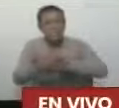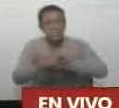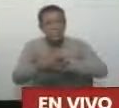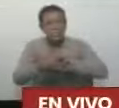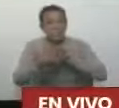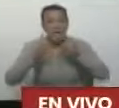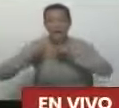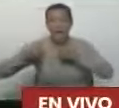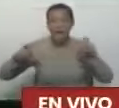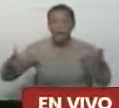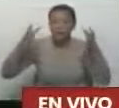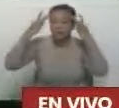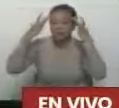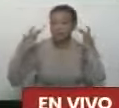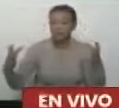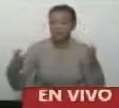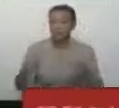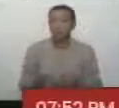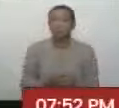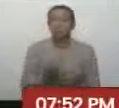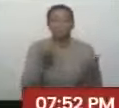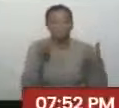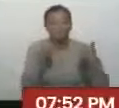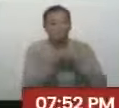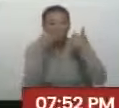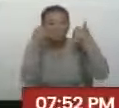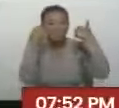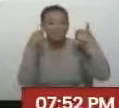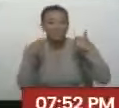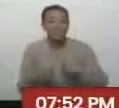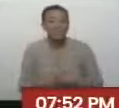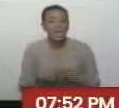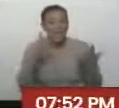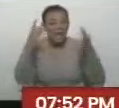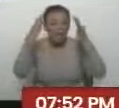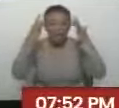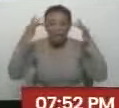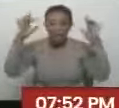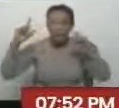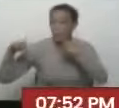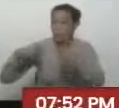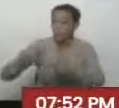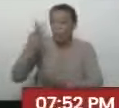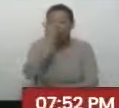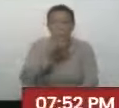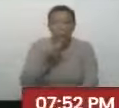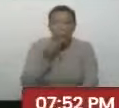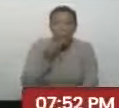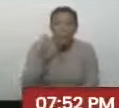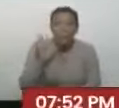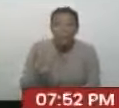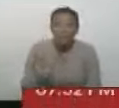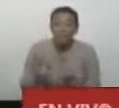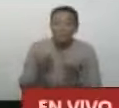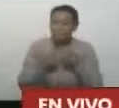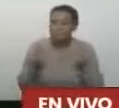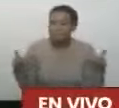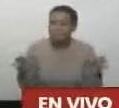una generación genial. Chócala ahí. Una generación genial. La generación